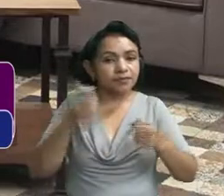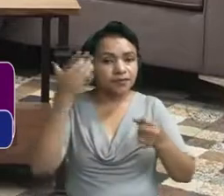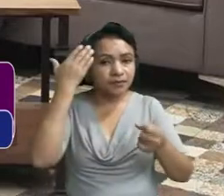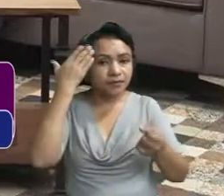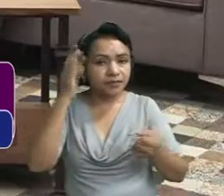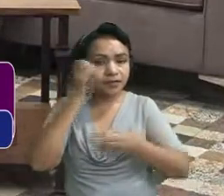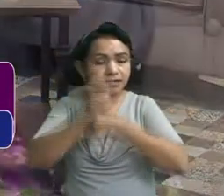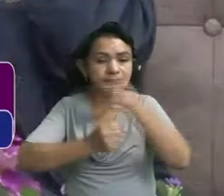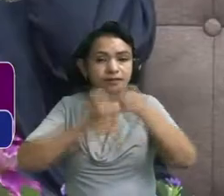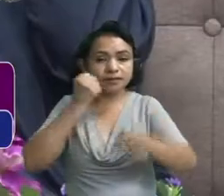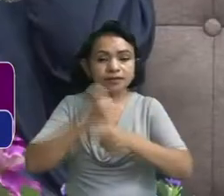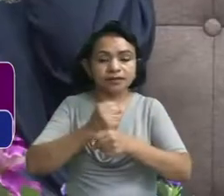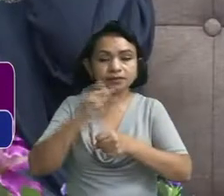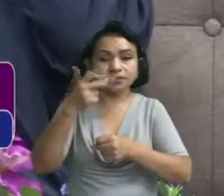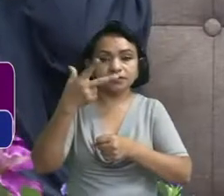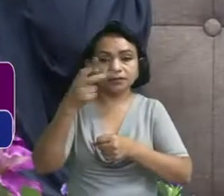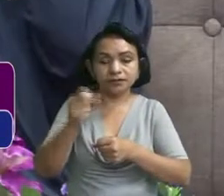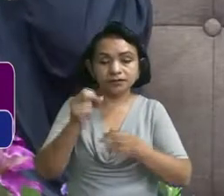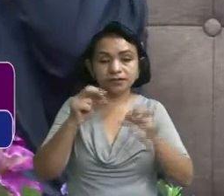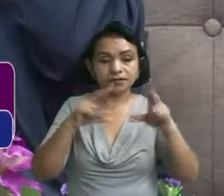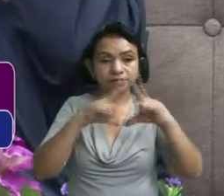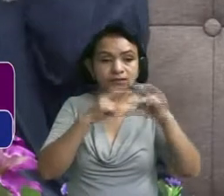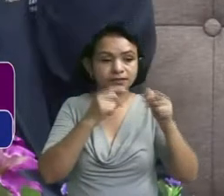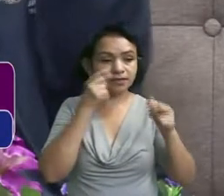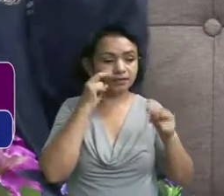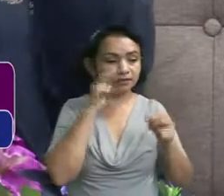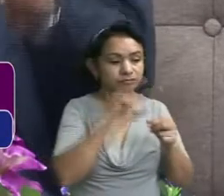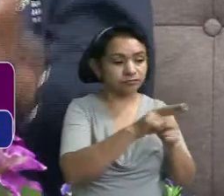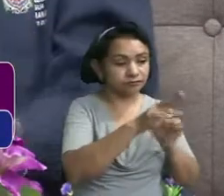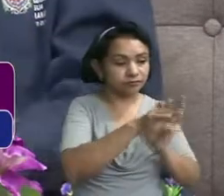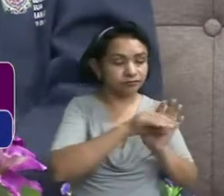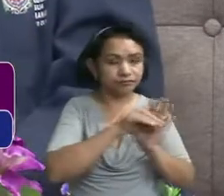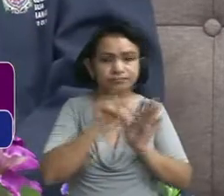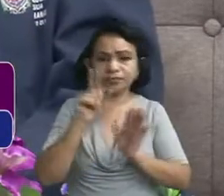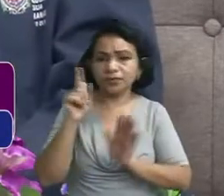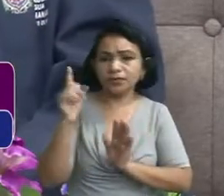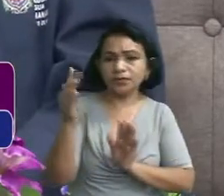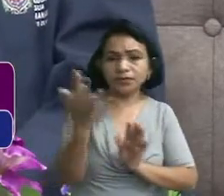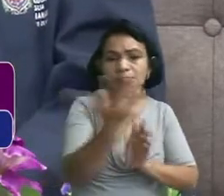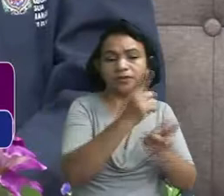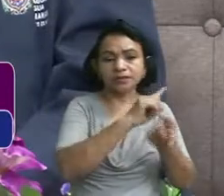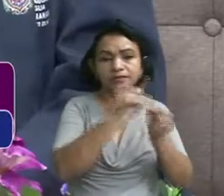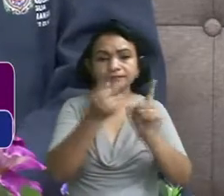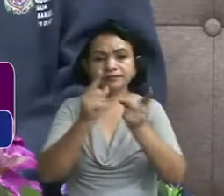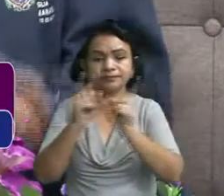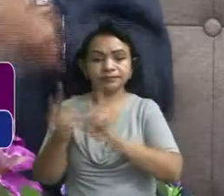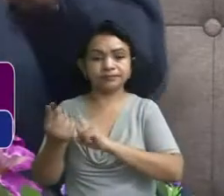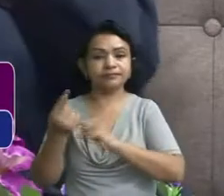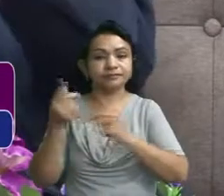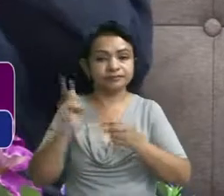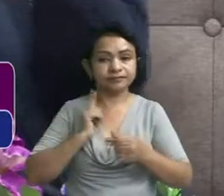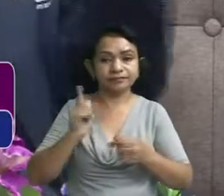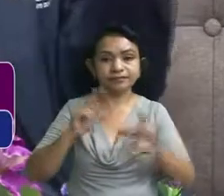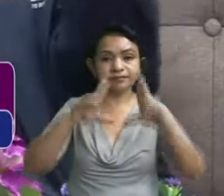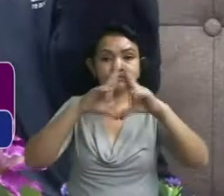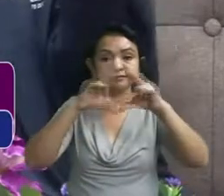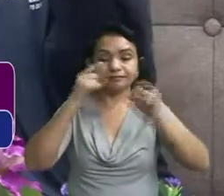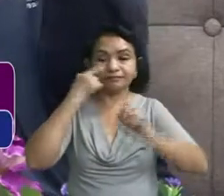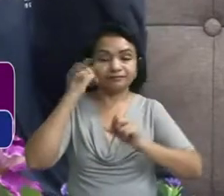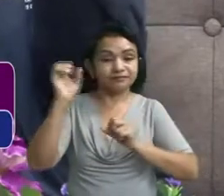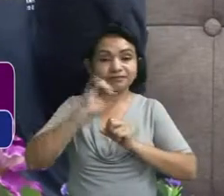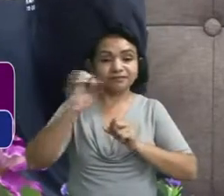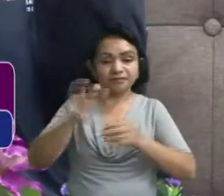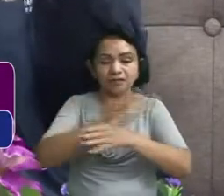desde los años 80 Nicaragua es un referente por todas las transformaciones y los avances que tuvimos de aquel momento. Nicaragua era un país